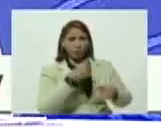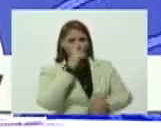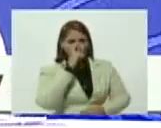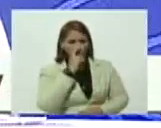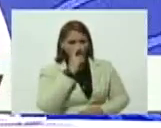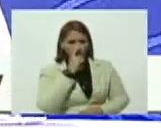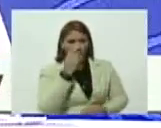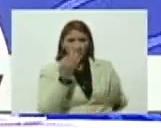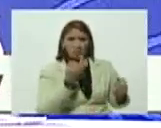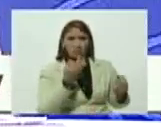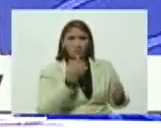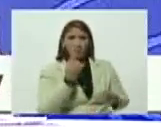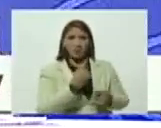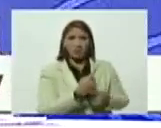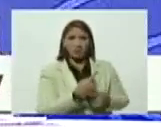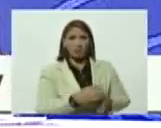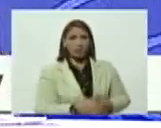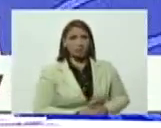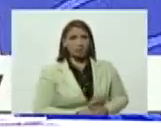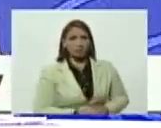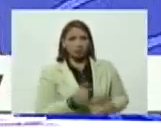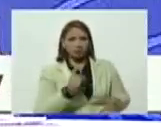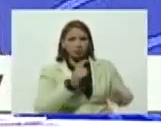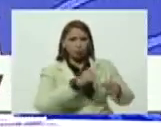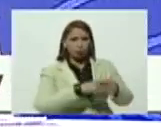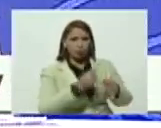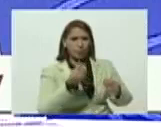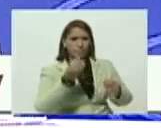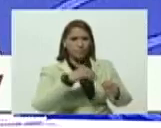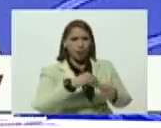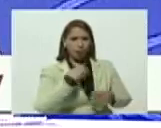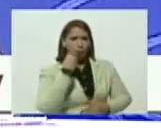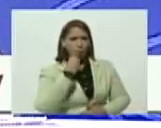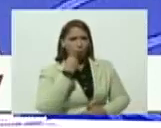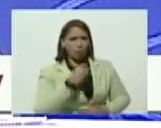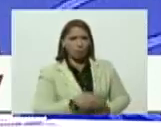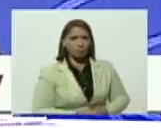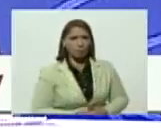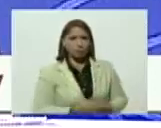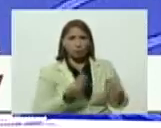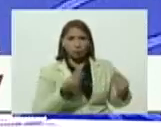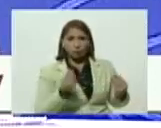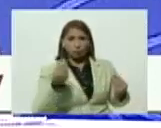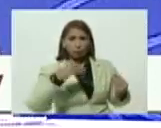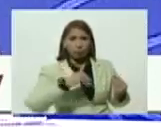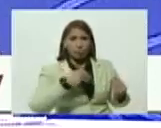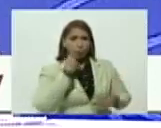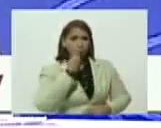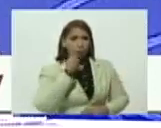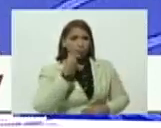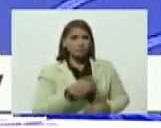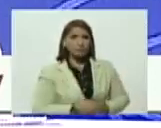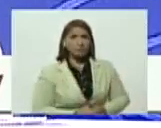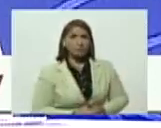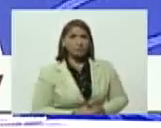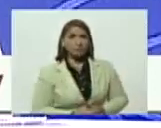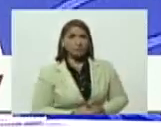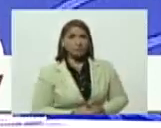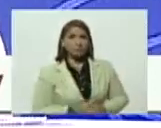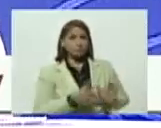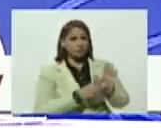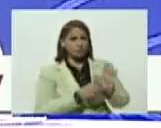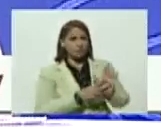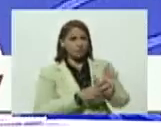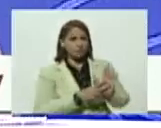momento se deben ir incorporando mucho más jóvenes, muchas más jóvenes. La verdad que uno